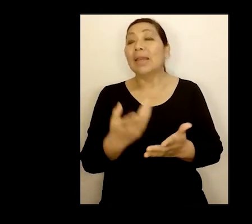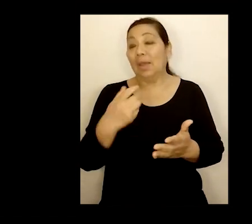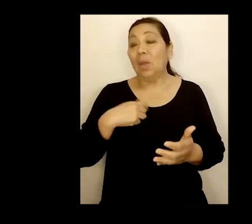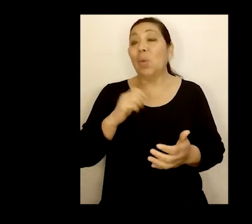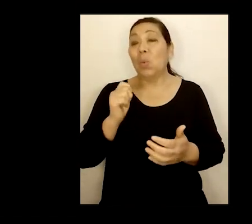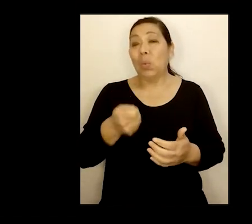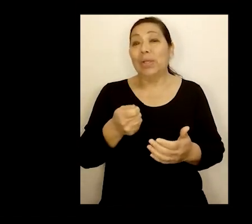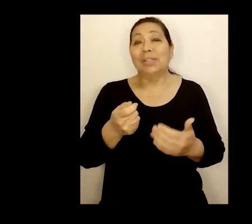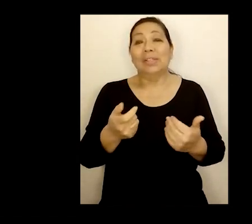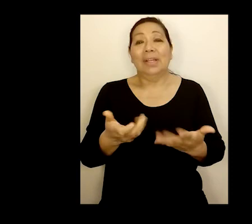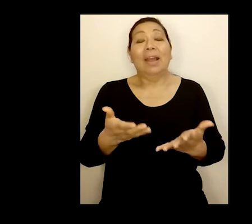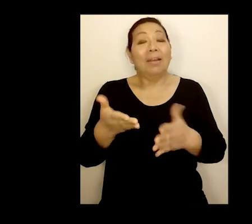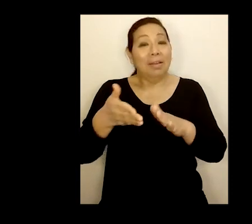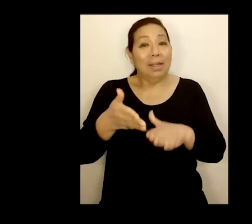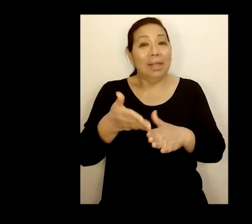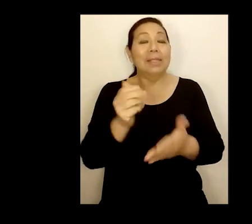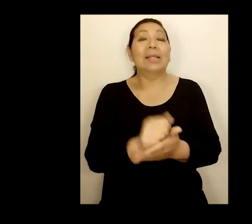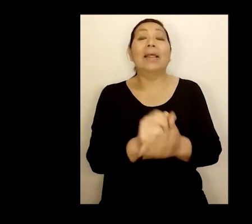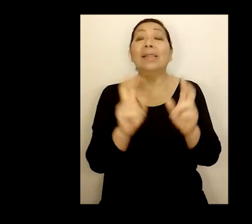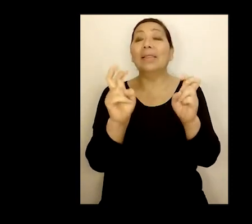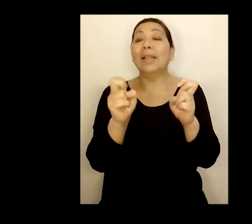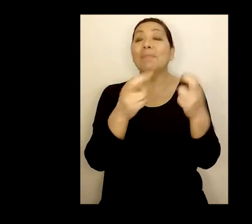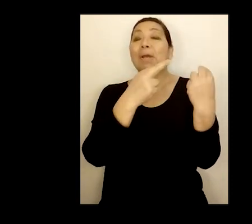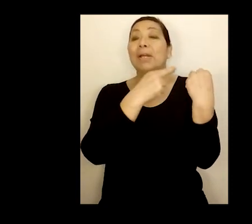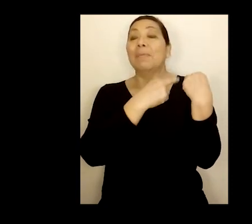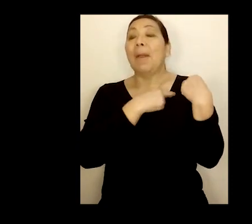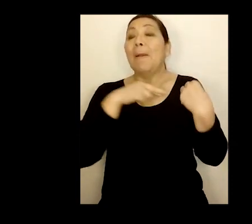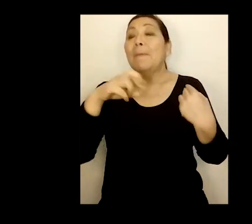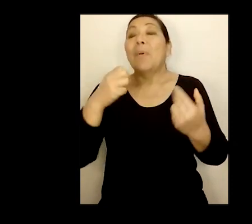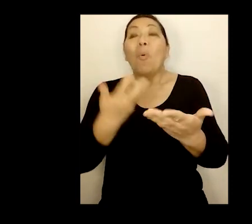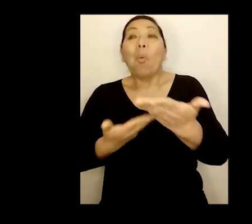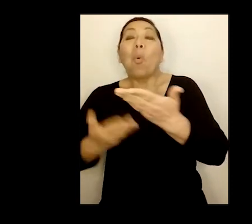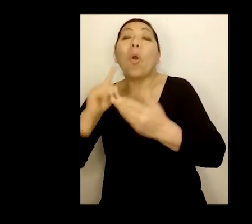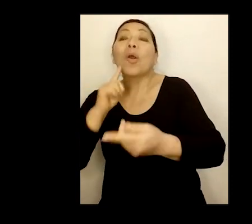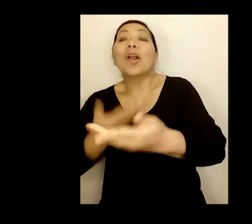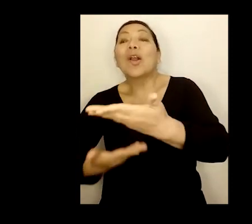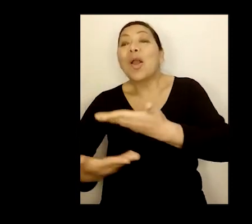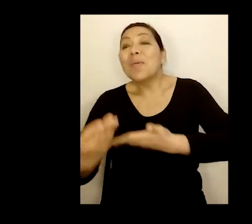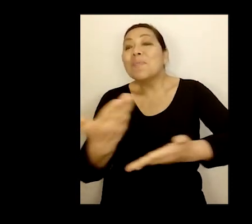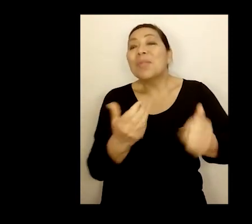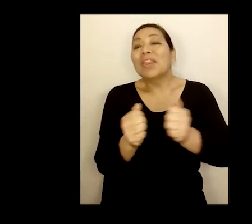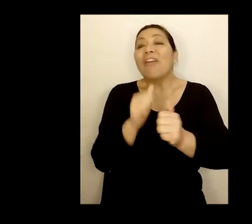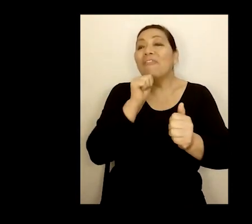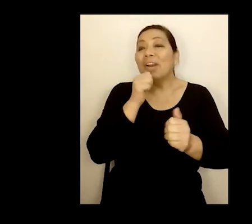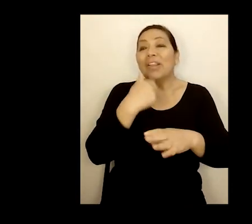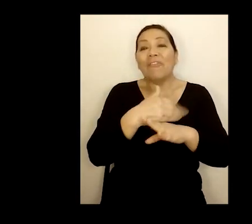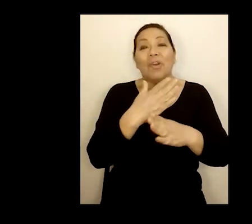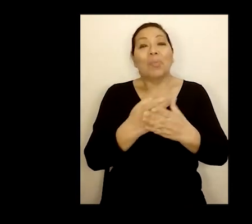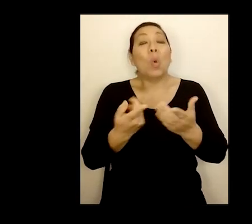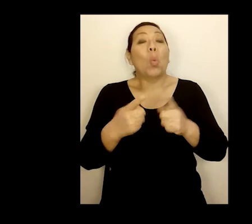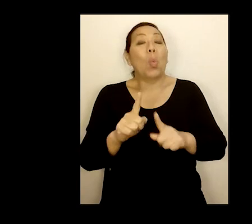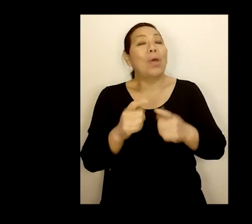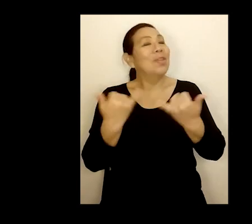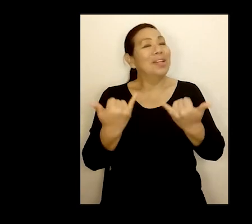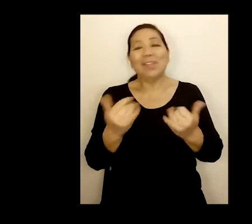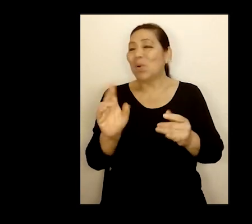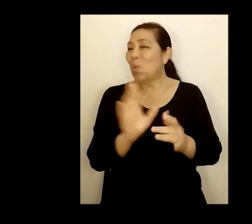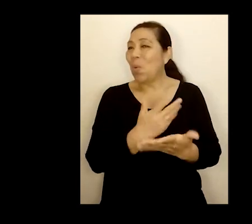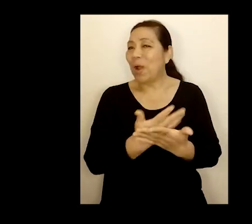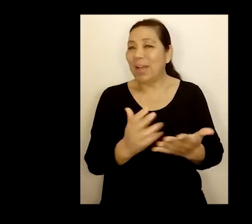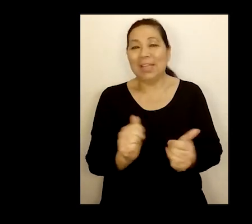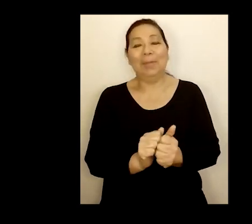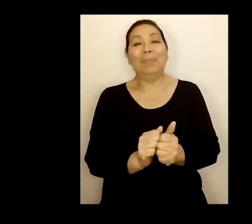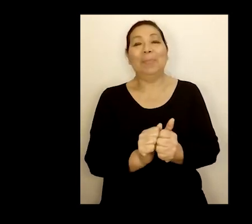que el juez ordinario ingrese a realizar temas de responsabilidad penal disfrazados en una supuesta falta de motivación, cuando eso es